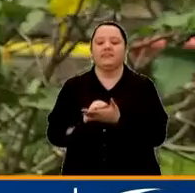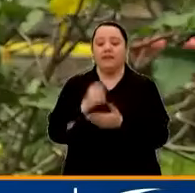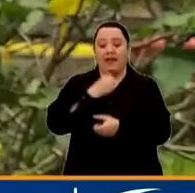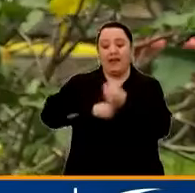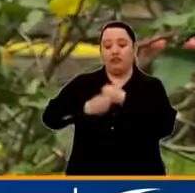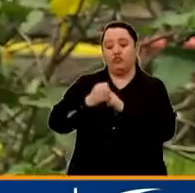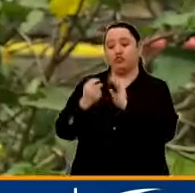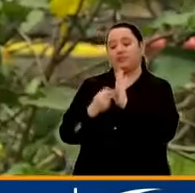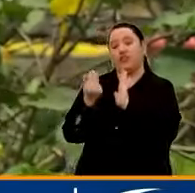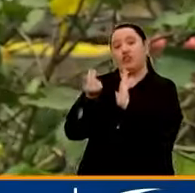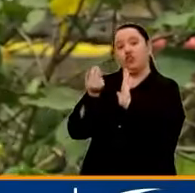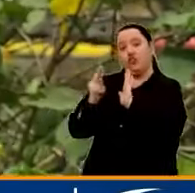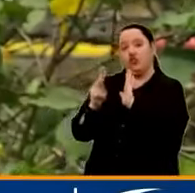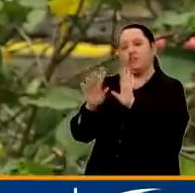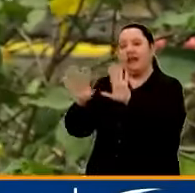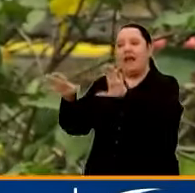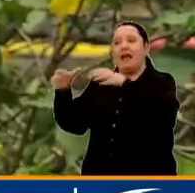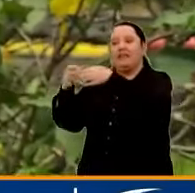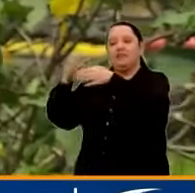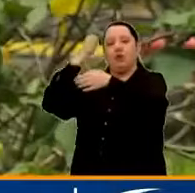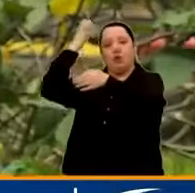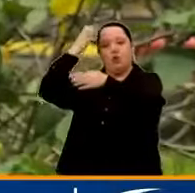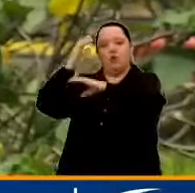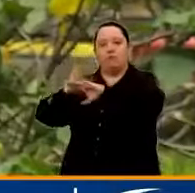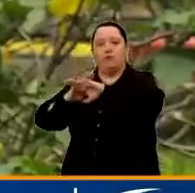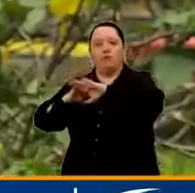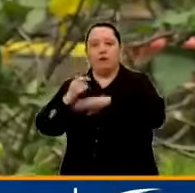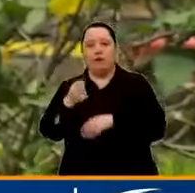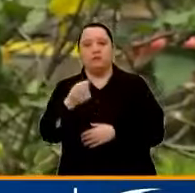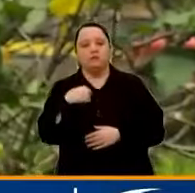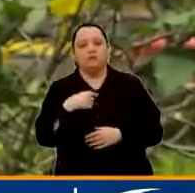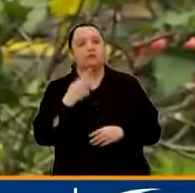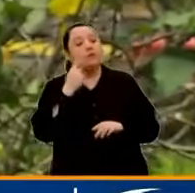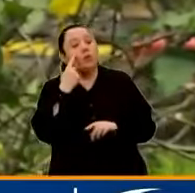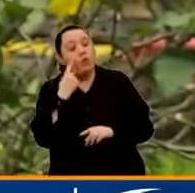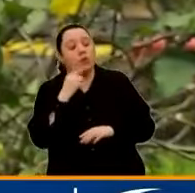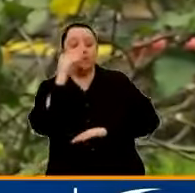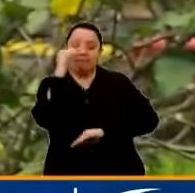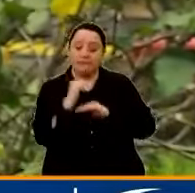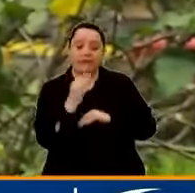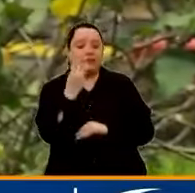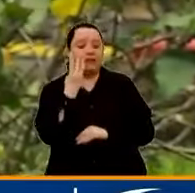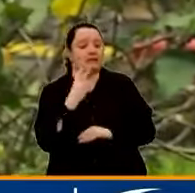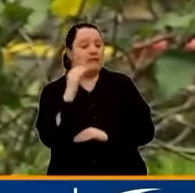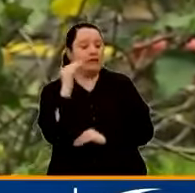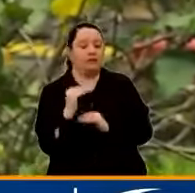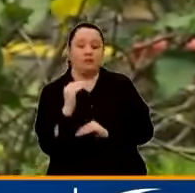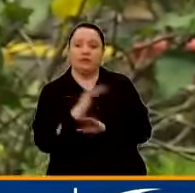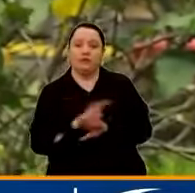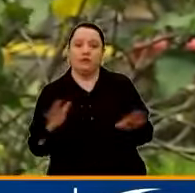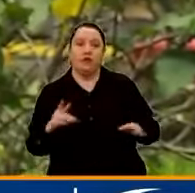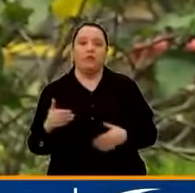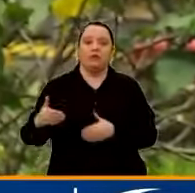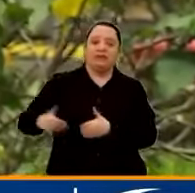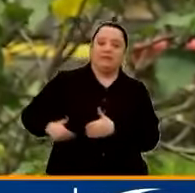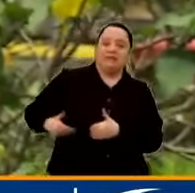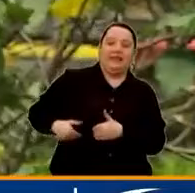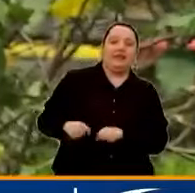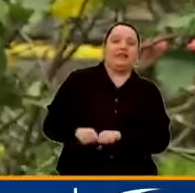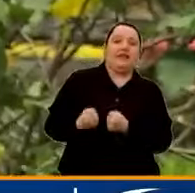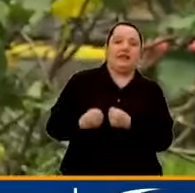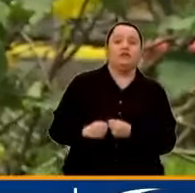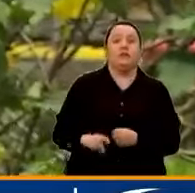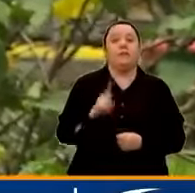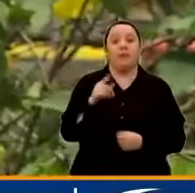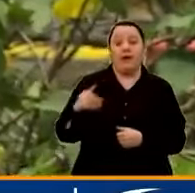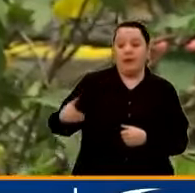2012, la agencia europea dijo que restringir uso a solo 3 días, bajarle de la dosis porque estaba produciendo daño hepático, pero es que el daño